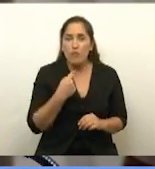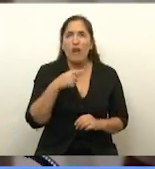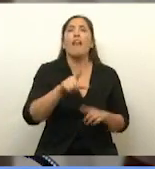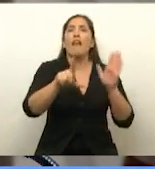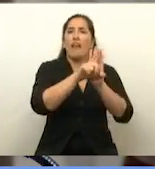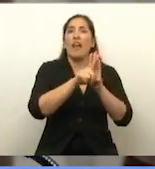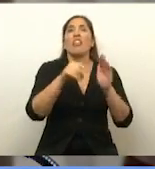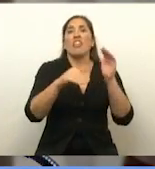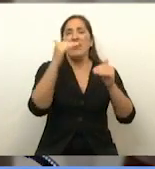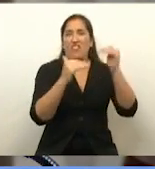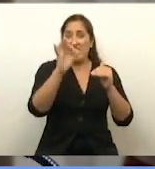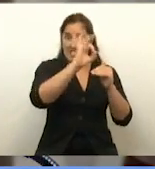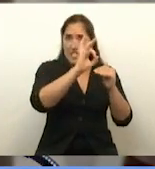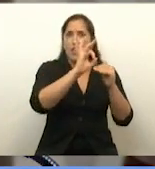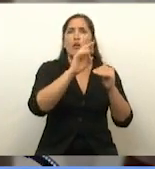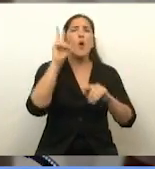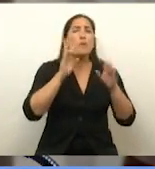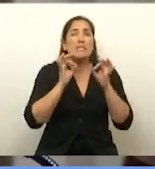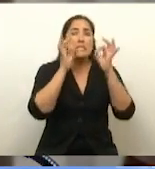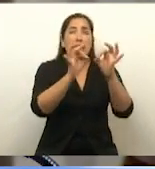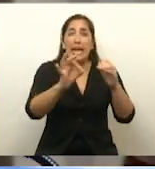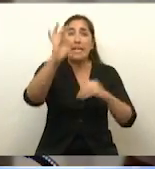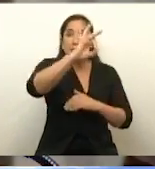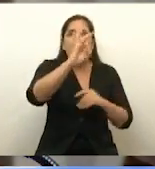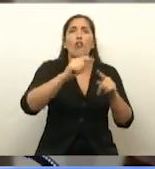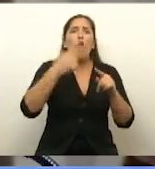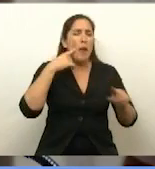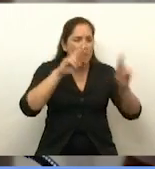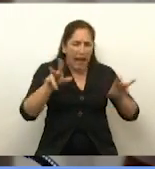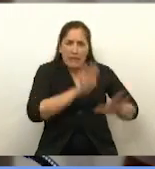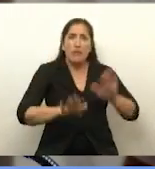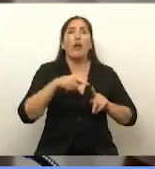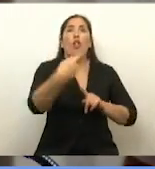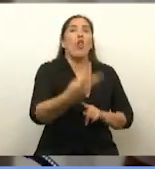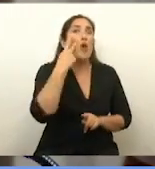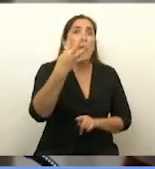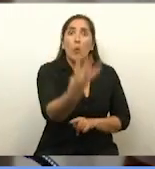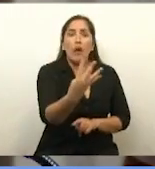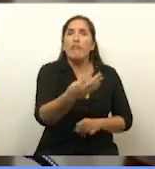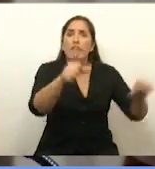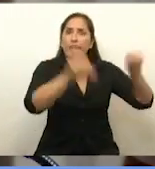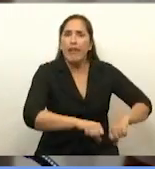0 tenían que llegar al déficit cero en el 2004 fracaso